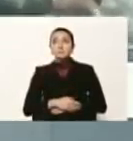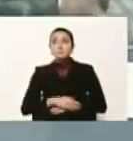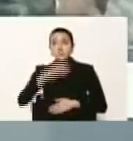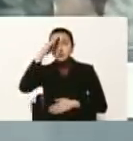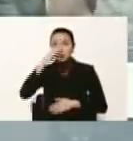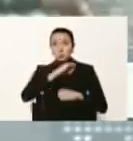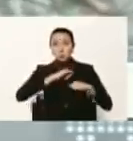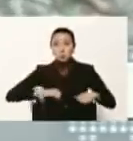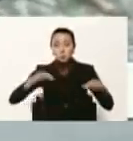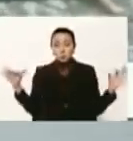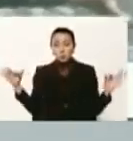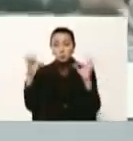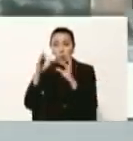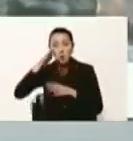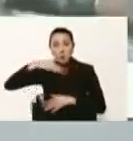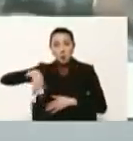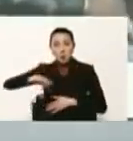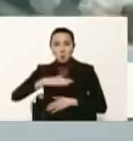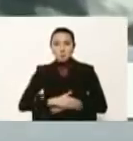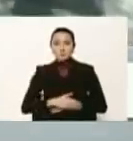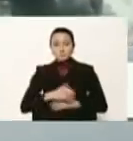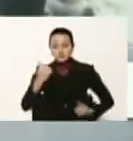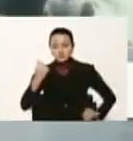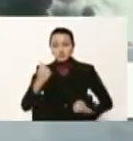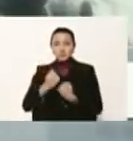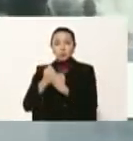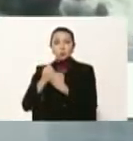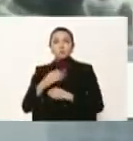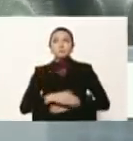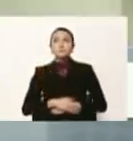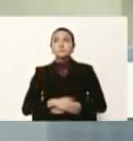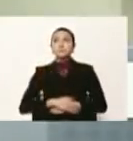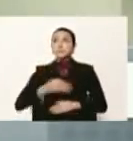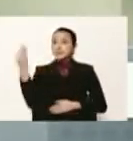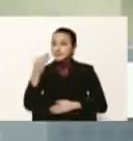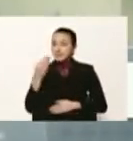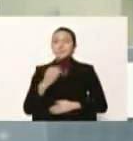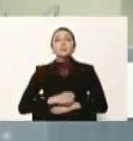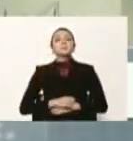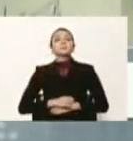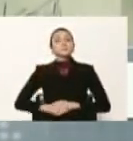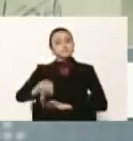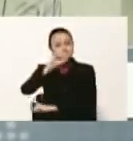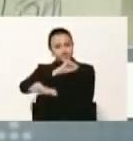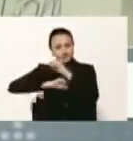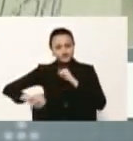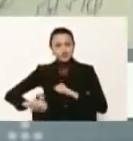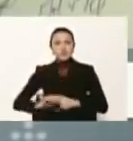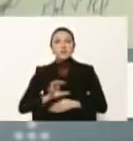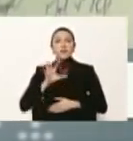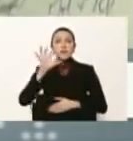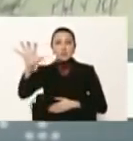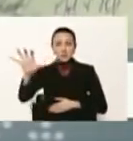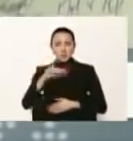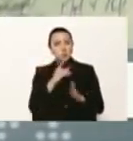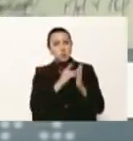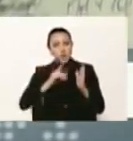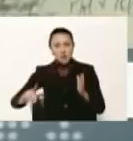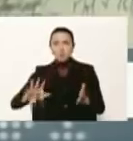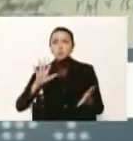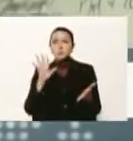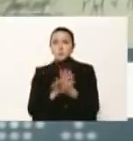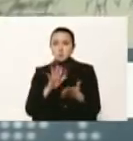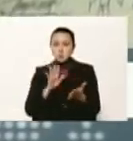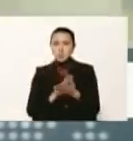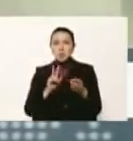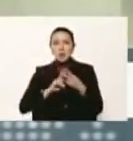Cívico-Militar, con apoyo de nuestro pueblo, siempre defenderá el Estado de Derecho, la tranquilidad y